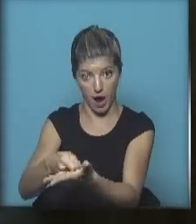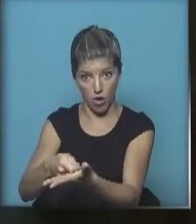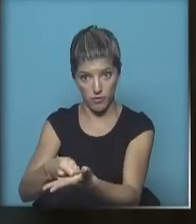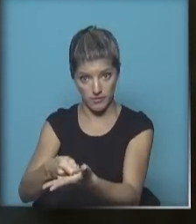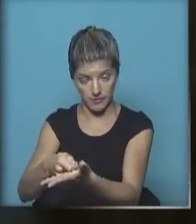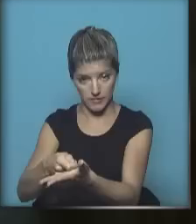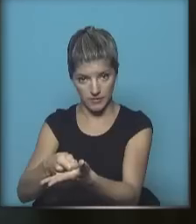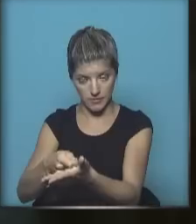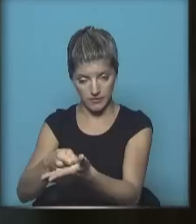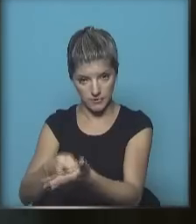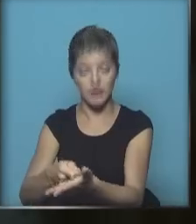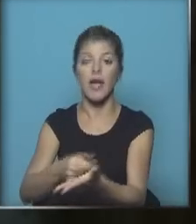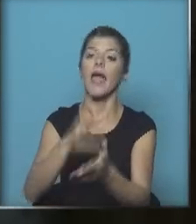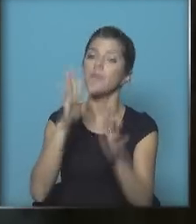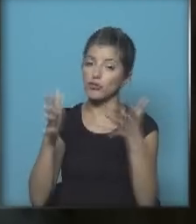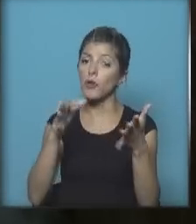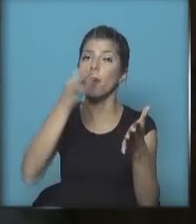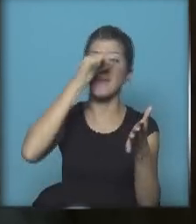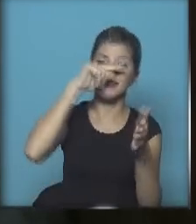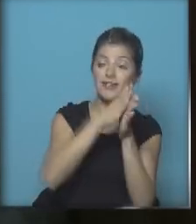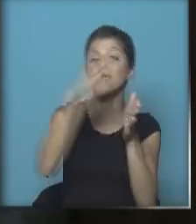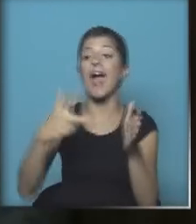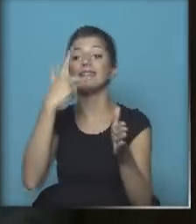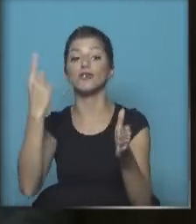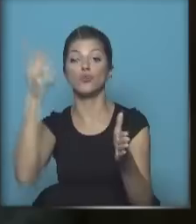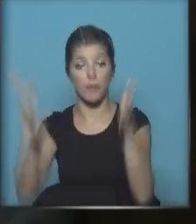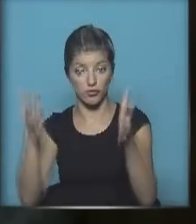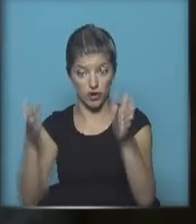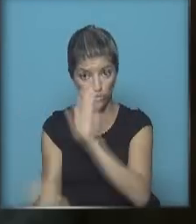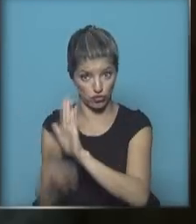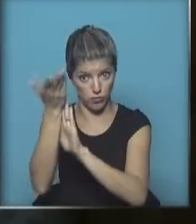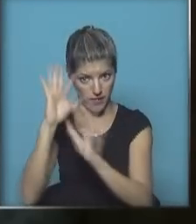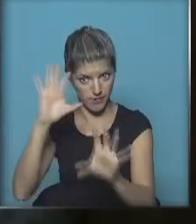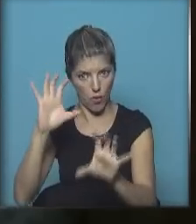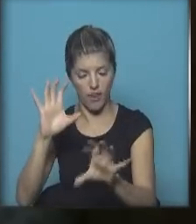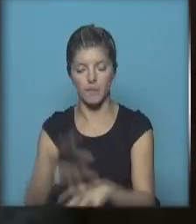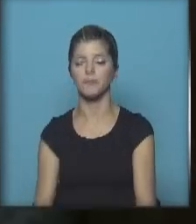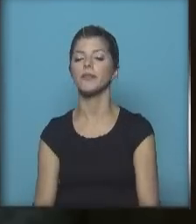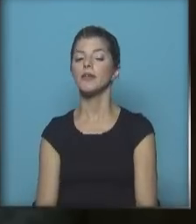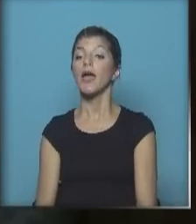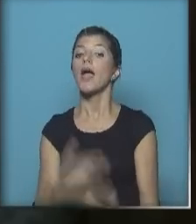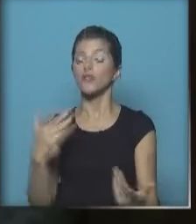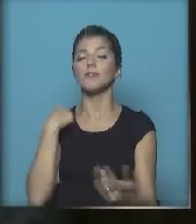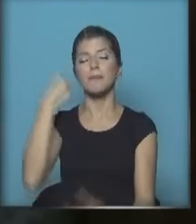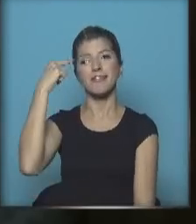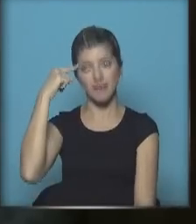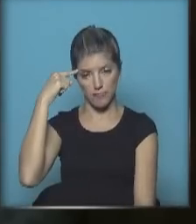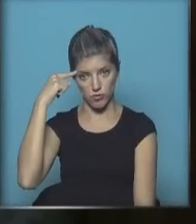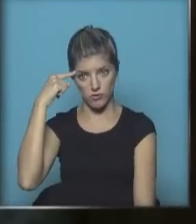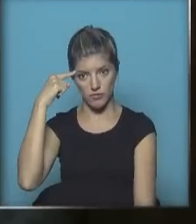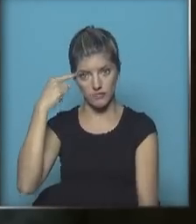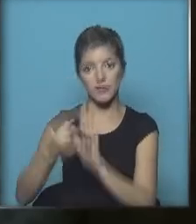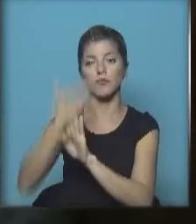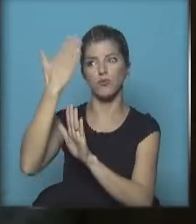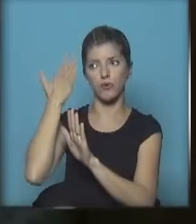como decíamos, entre el 27 y el 31%. El aumento acumulado, si se tiene en cuenta, que